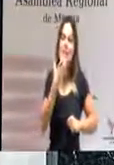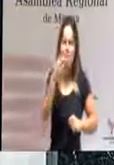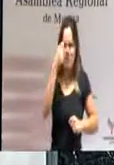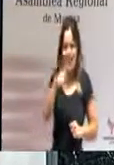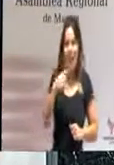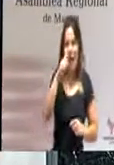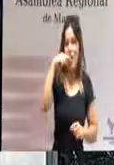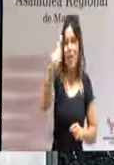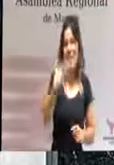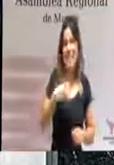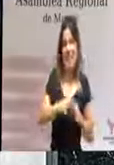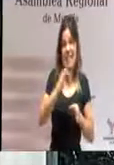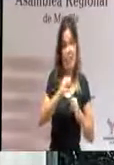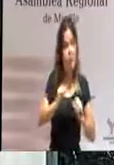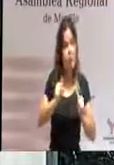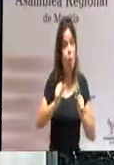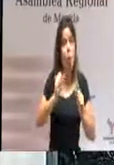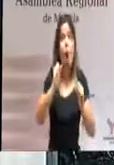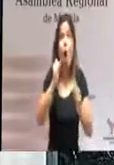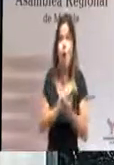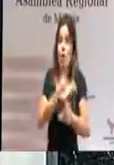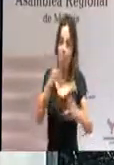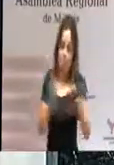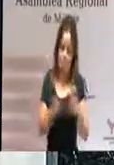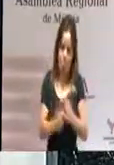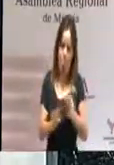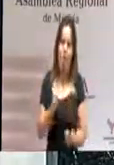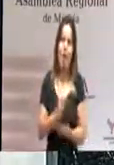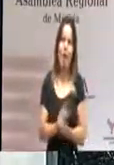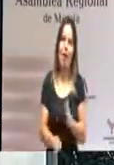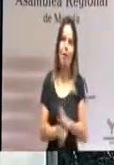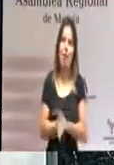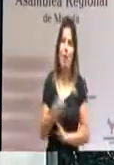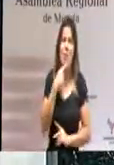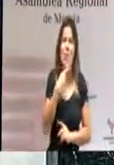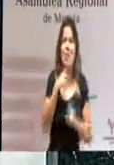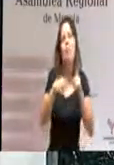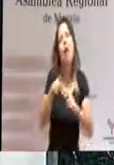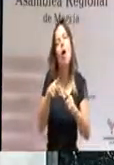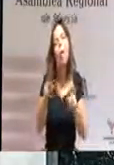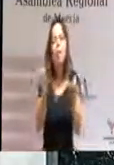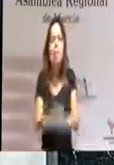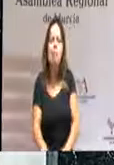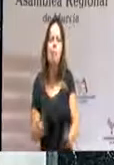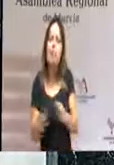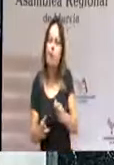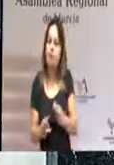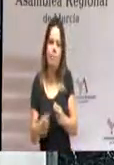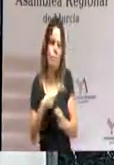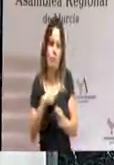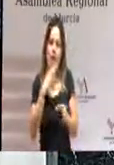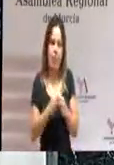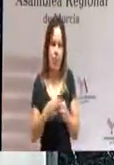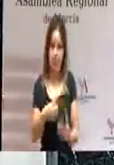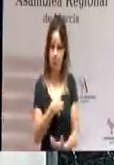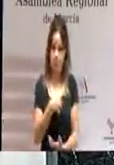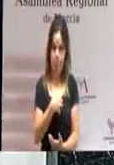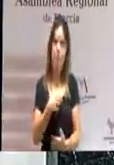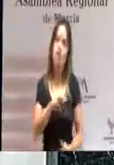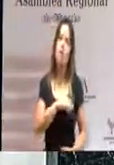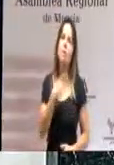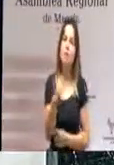próximo curso, en septiembre, empiezan de nuevo los recortes. No puede hablar de eso para luego camuflar recortes. No resulta creíble. Señor